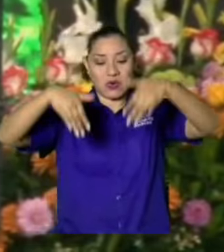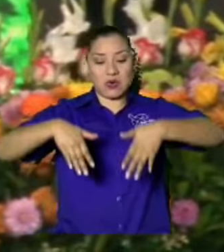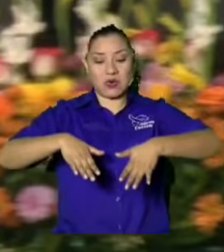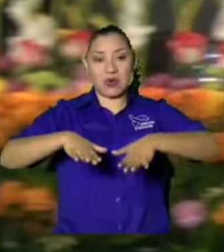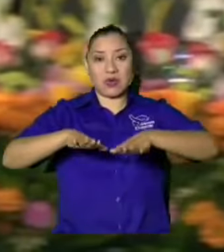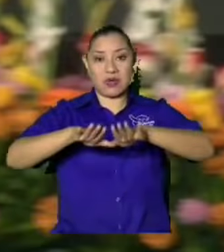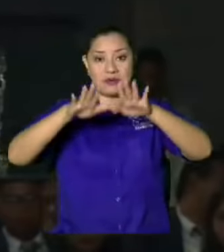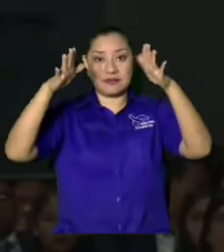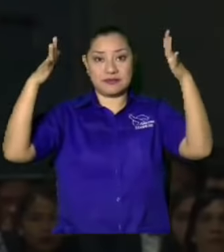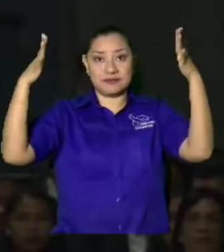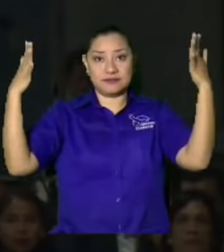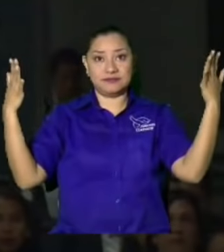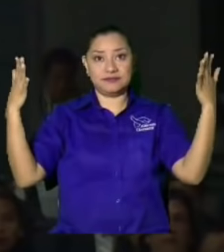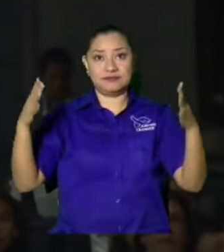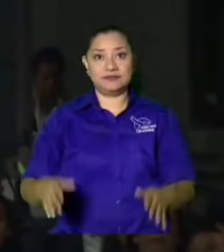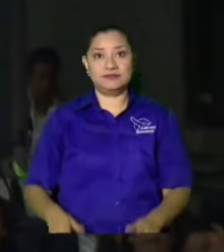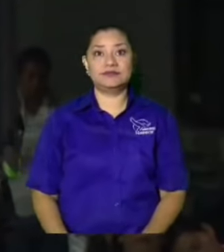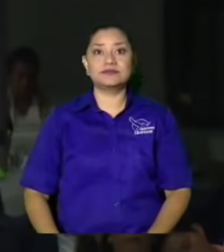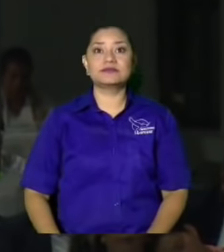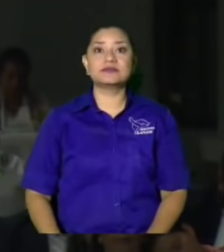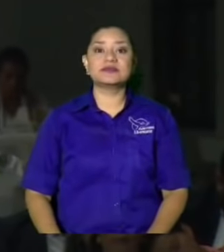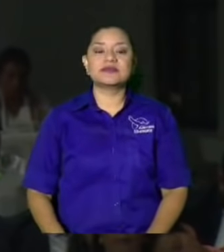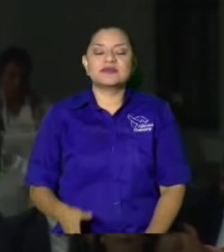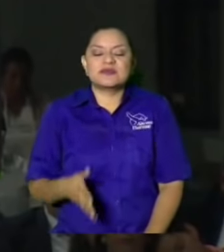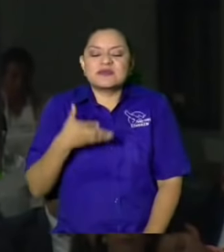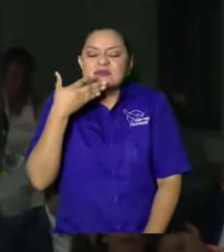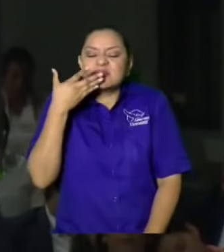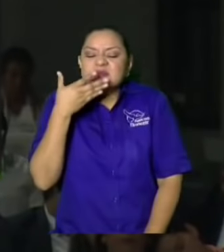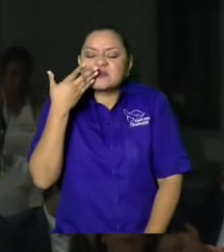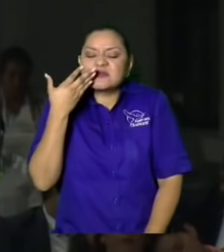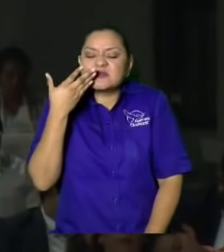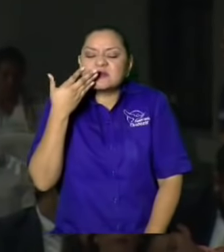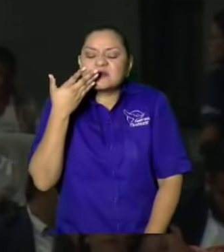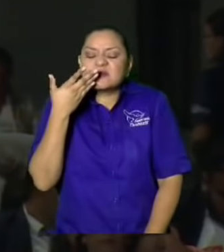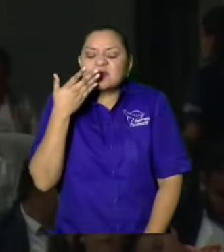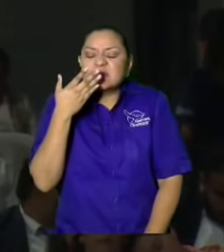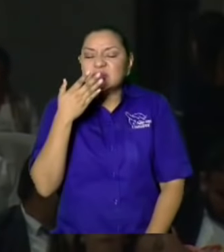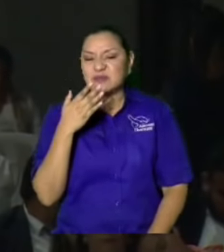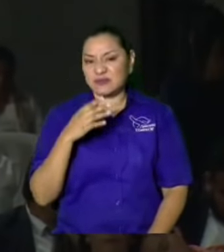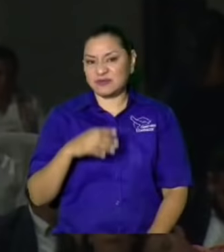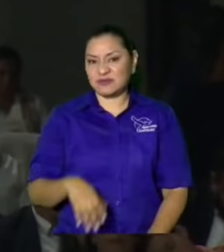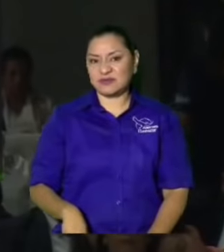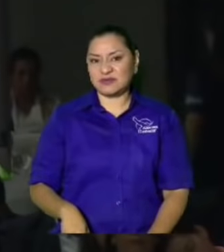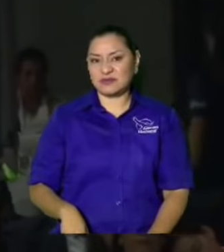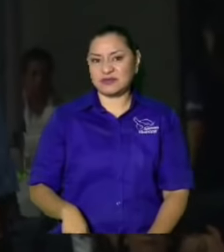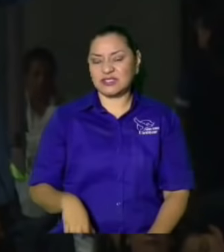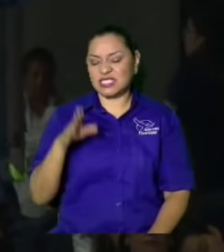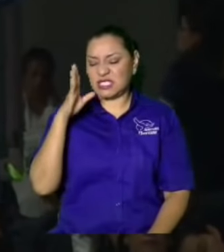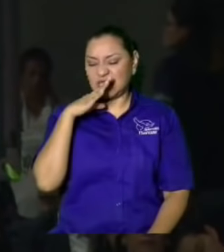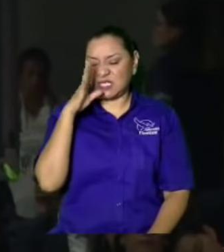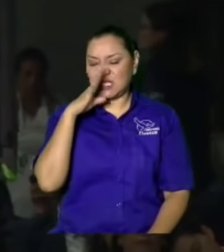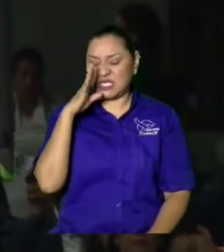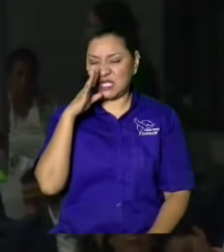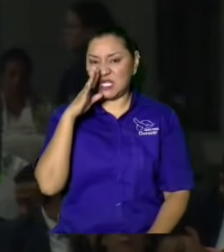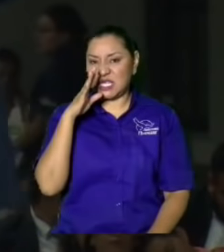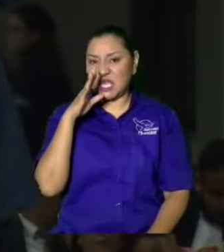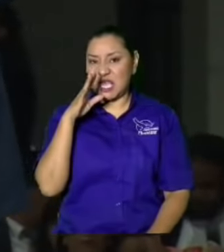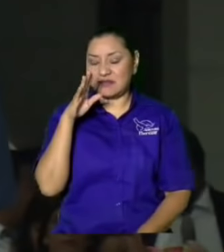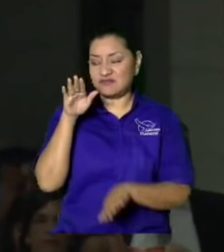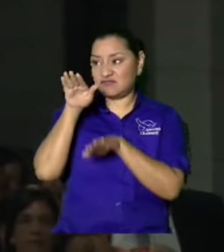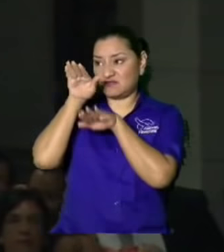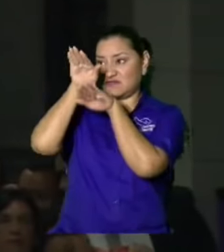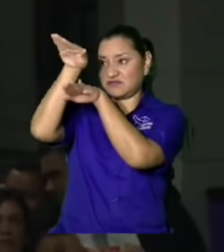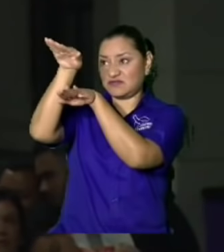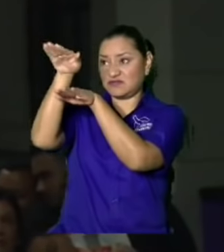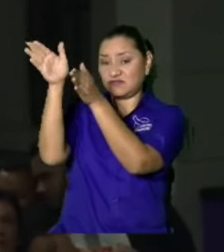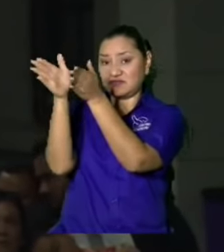Dijo: ahora sí voy. porque ya se manifestó el mal olor. Por eso, Martita.